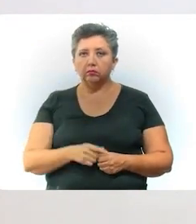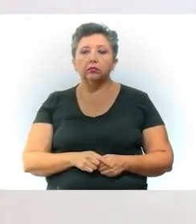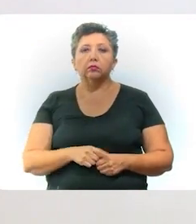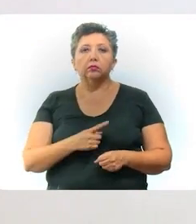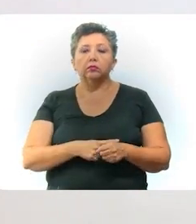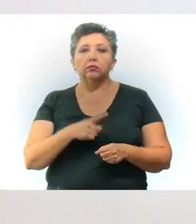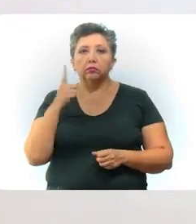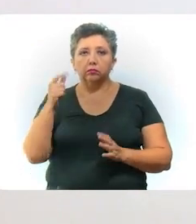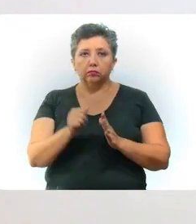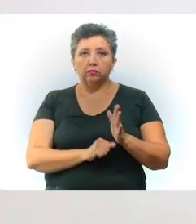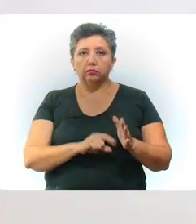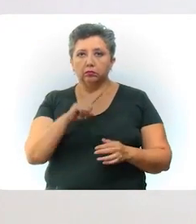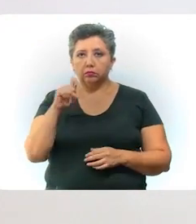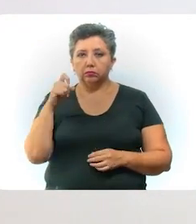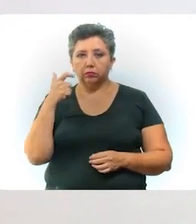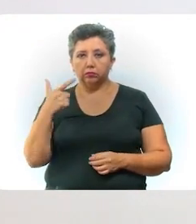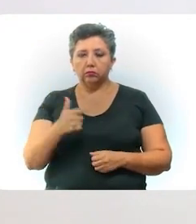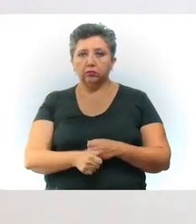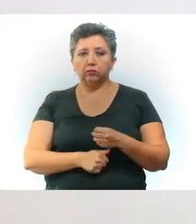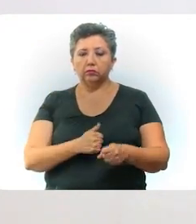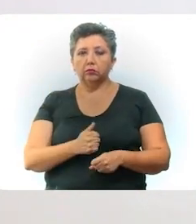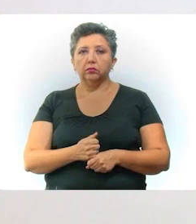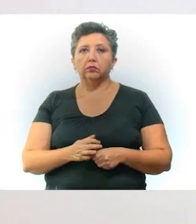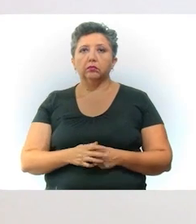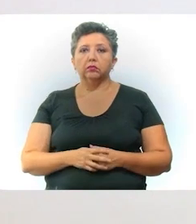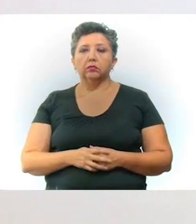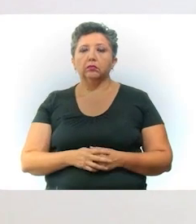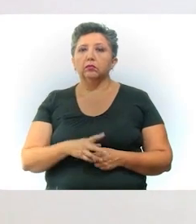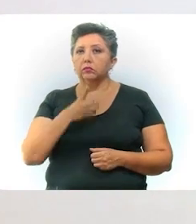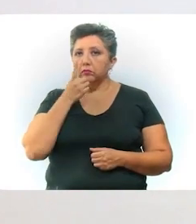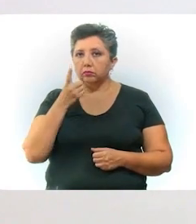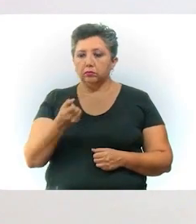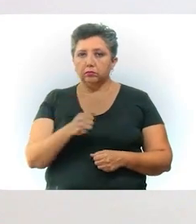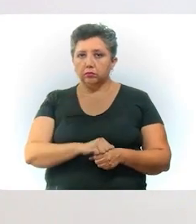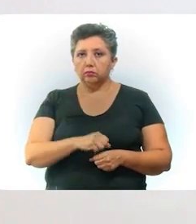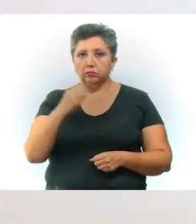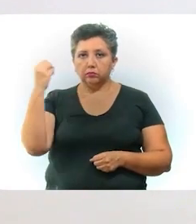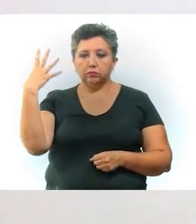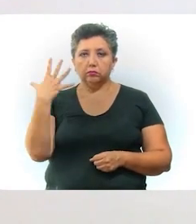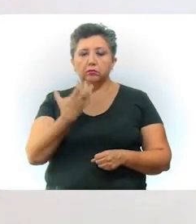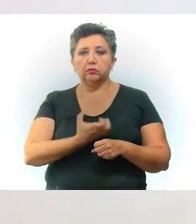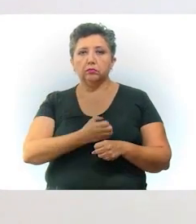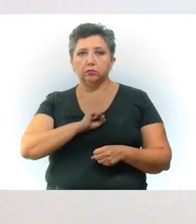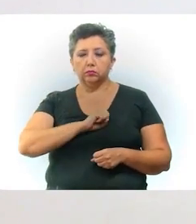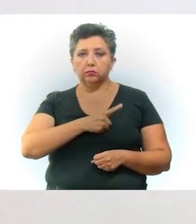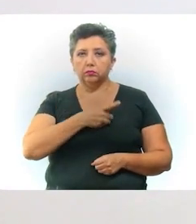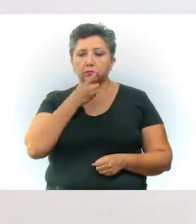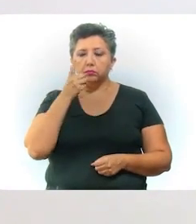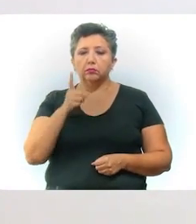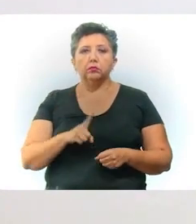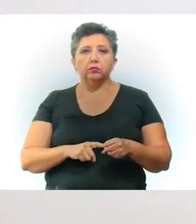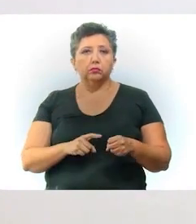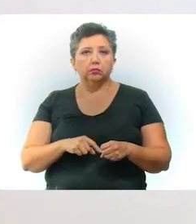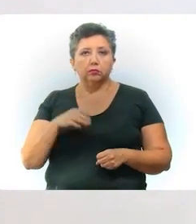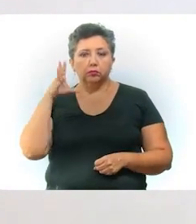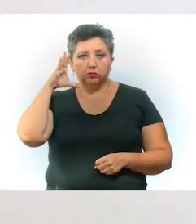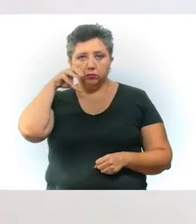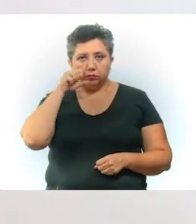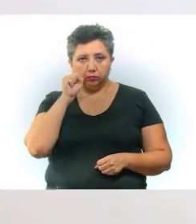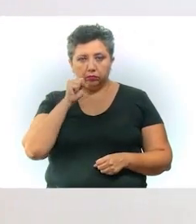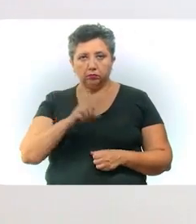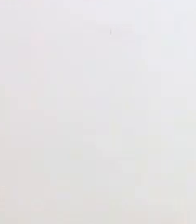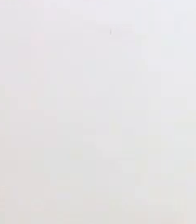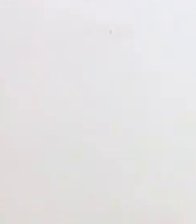casos es de 1 mes a 107 años. Los indicadores semanales de nuestro semáforo estatal de salud marcan